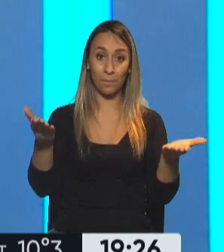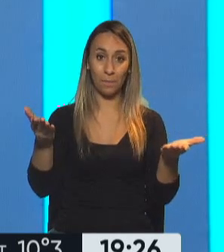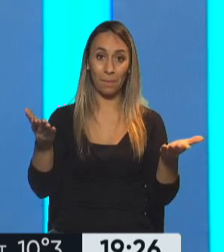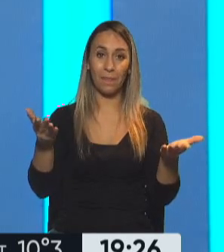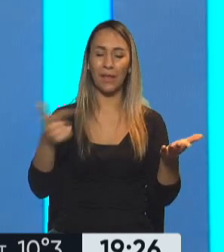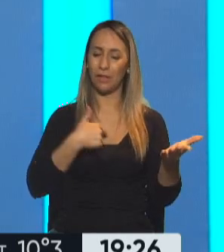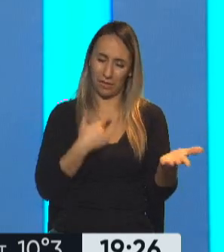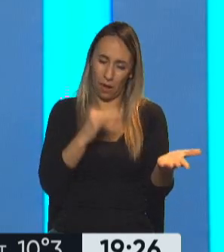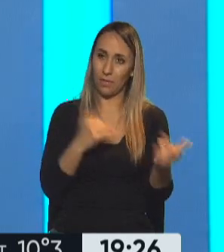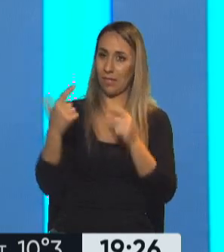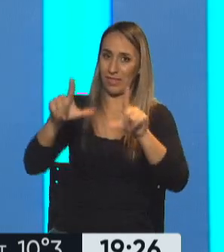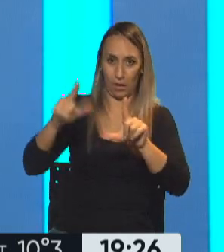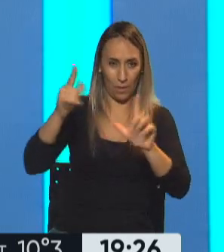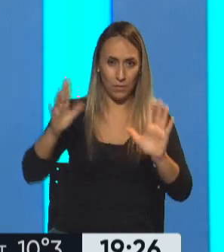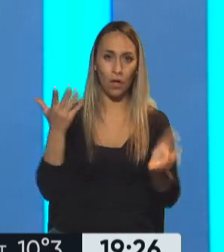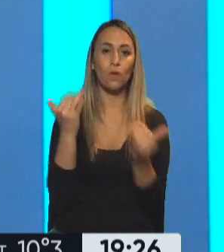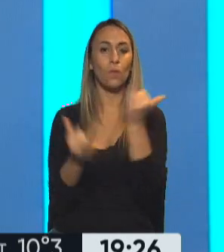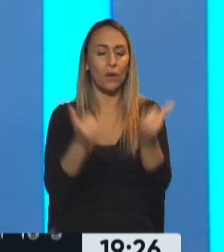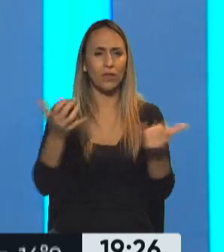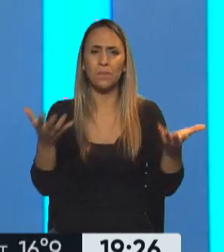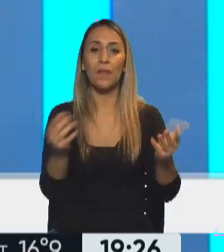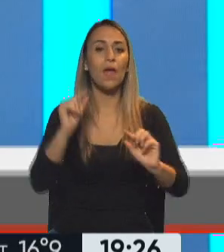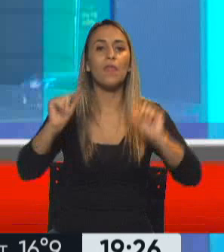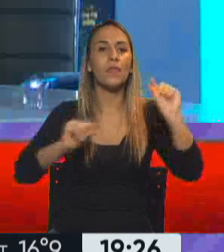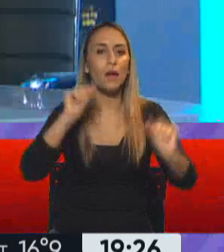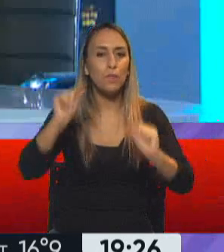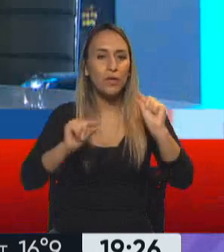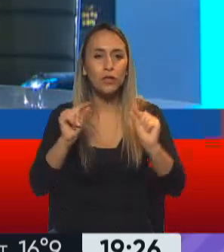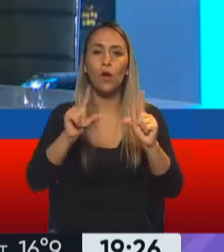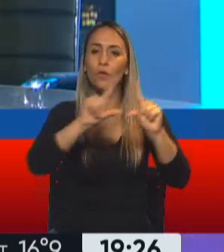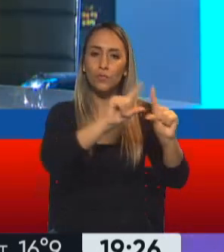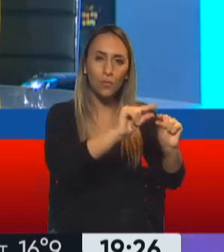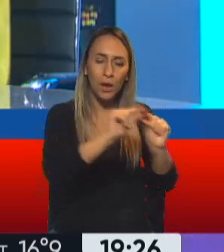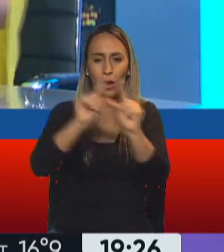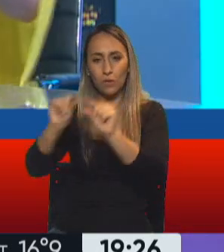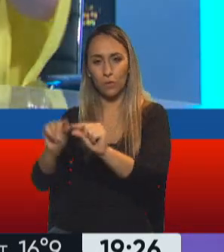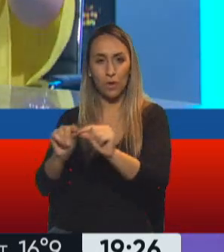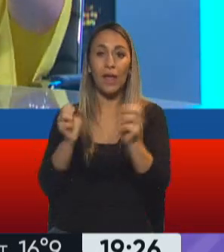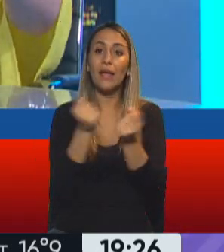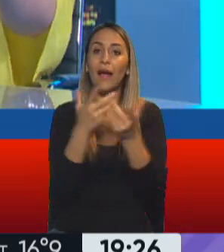lo cuento yo. Ahí ves que de a poquito, digamos, los valores en términos de